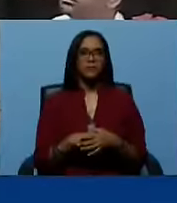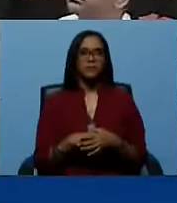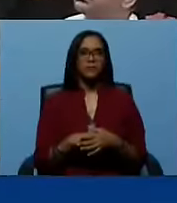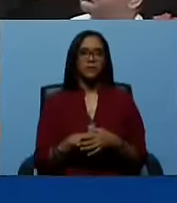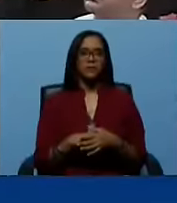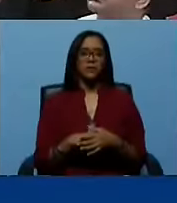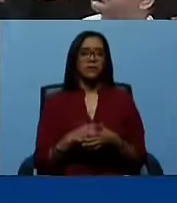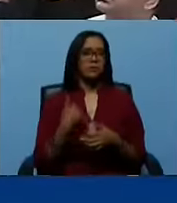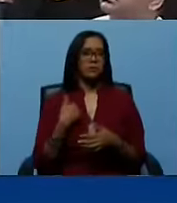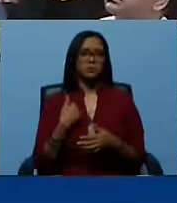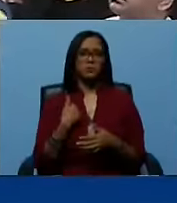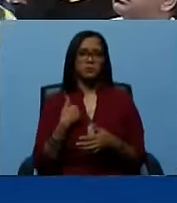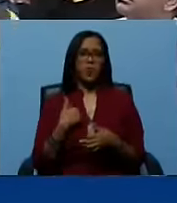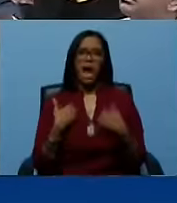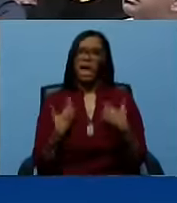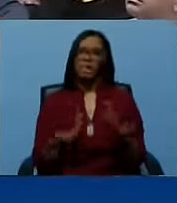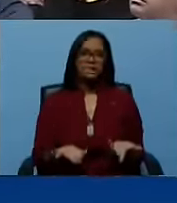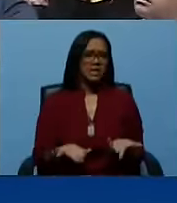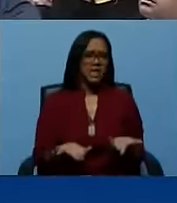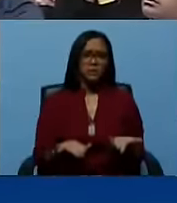No me cansaré de insistir